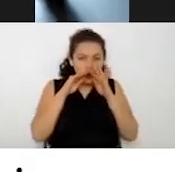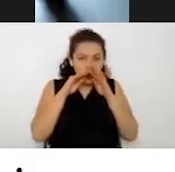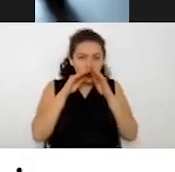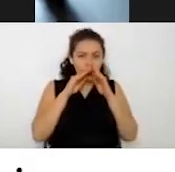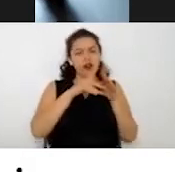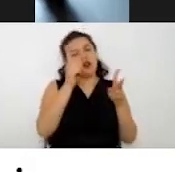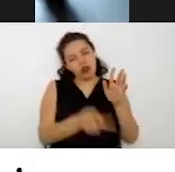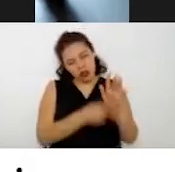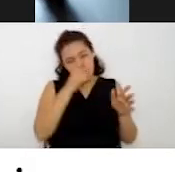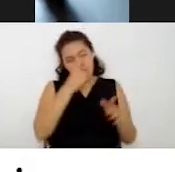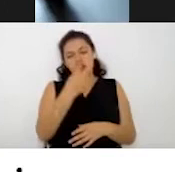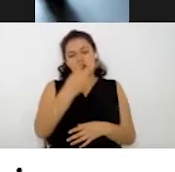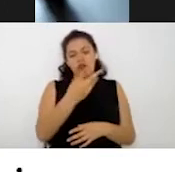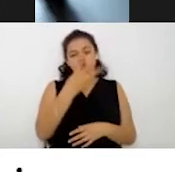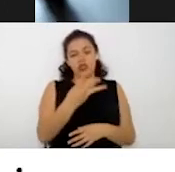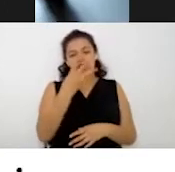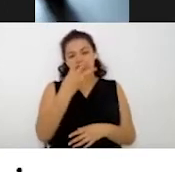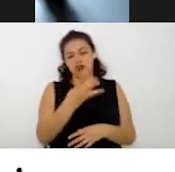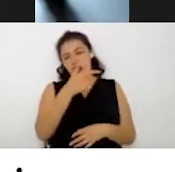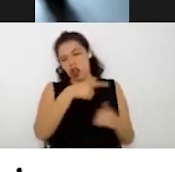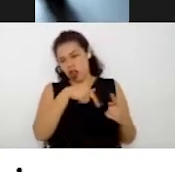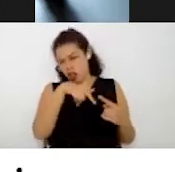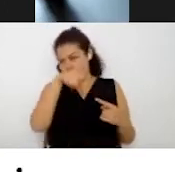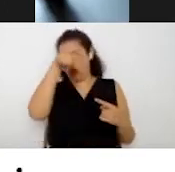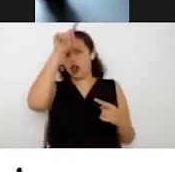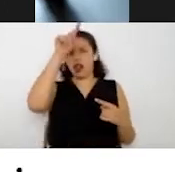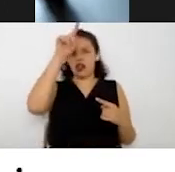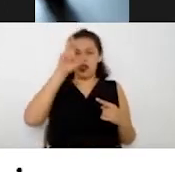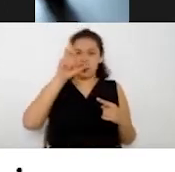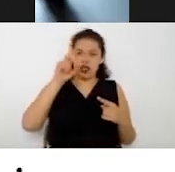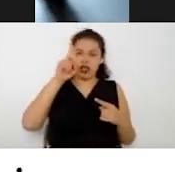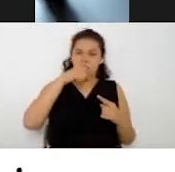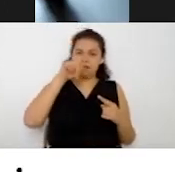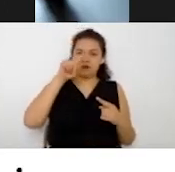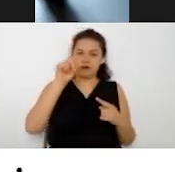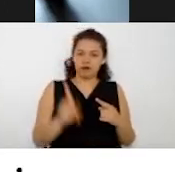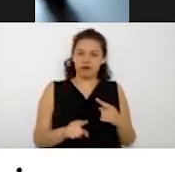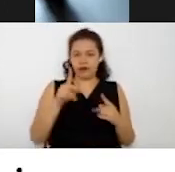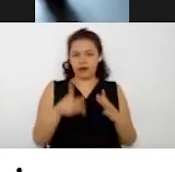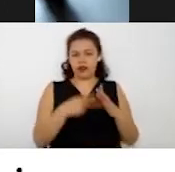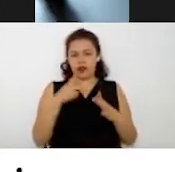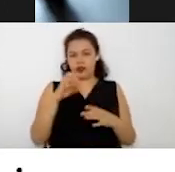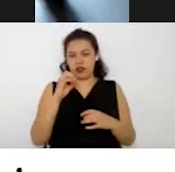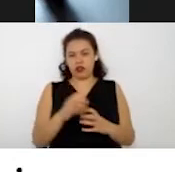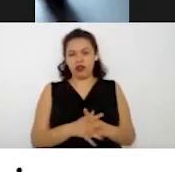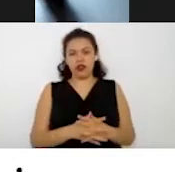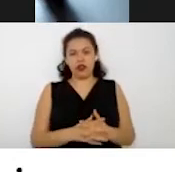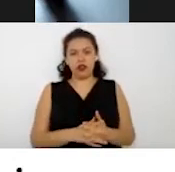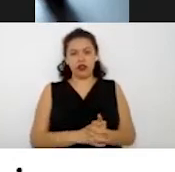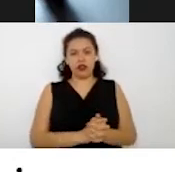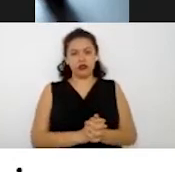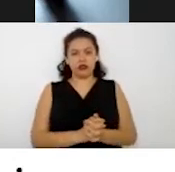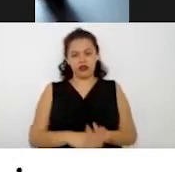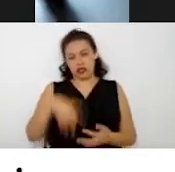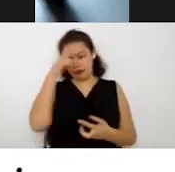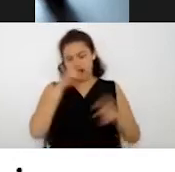a comenzar. 1, 2, 3. Llegamos a 30 y otra vez bajaba a 0. ¿Por qué? Por las ventilaciones, por